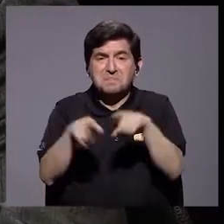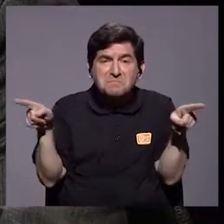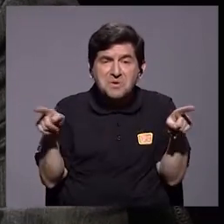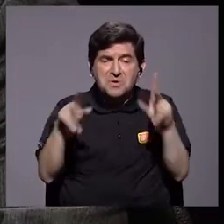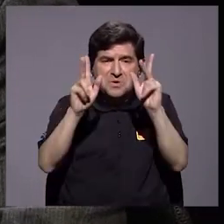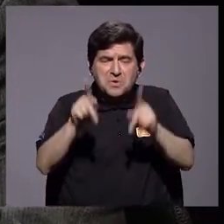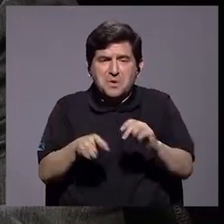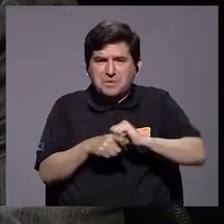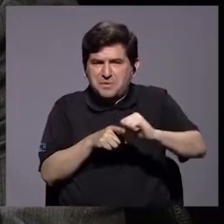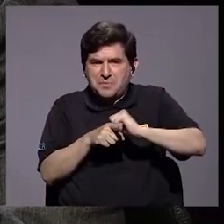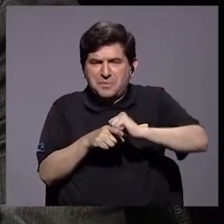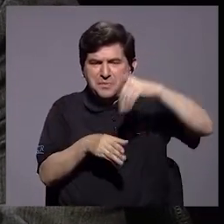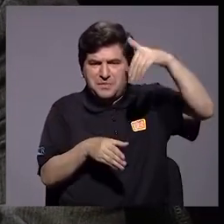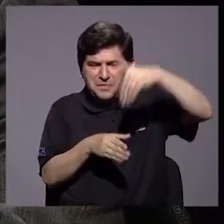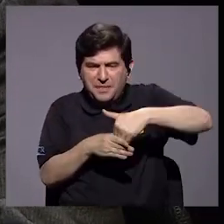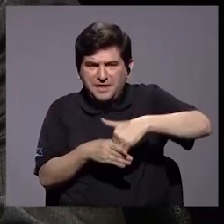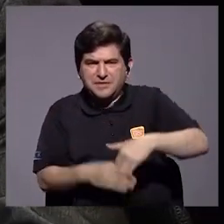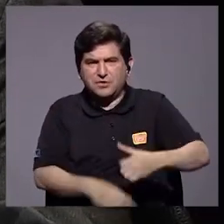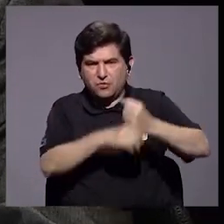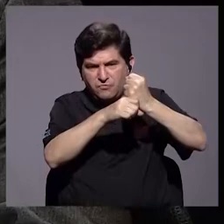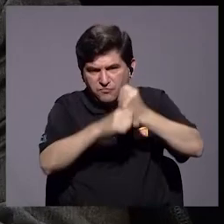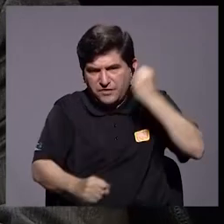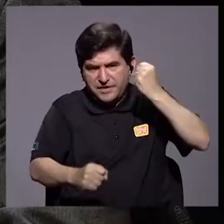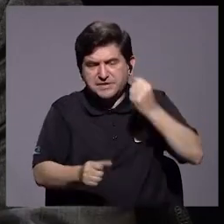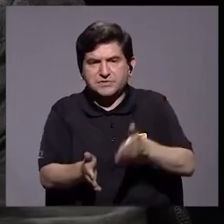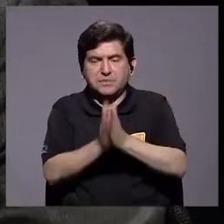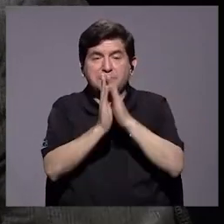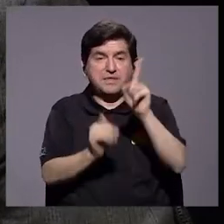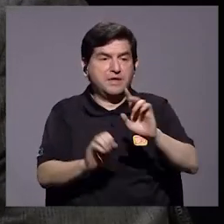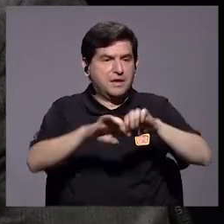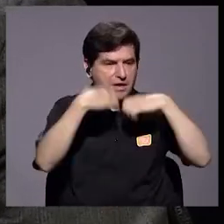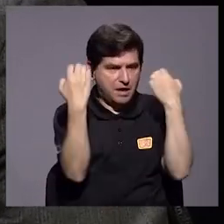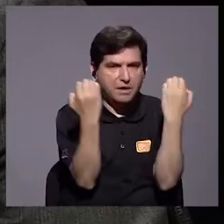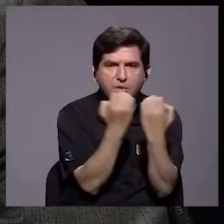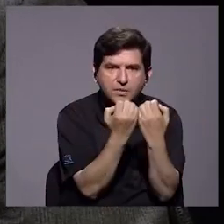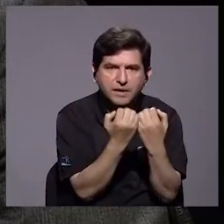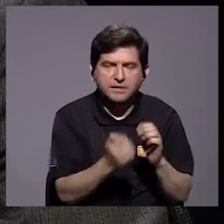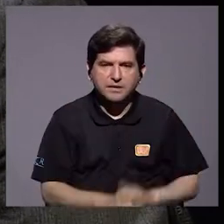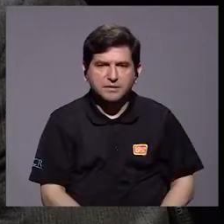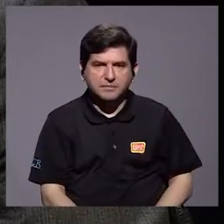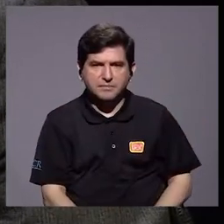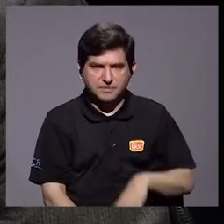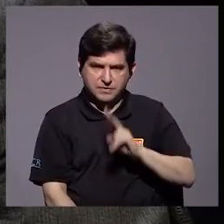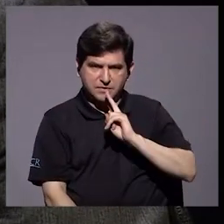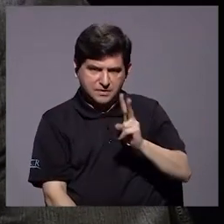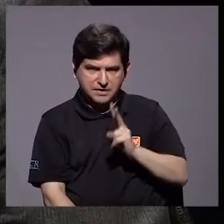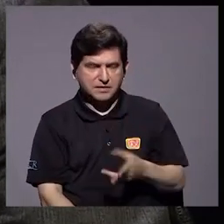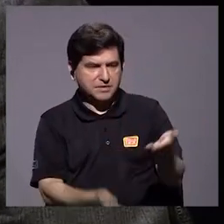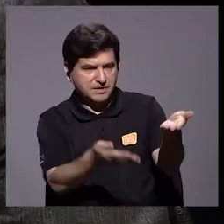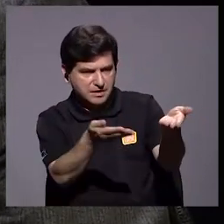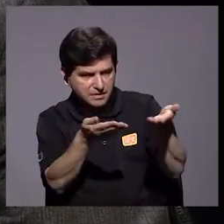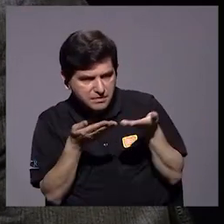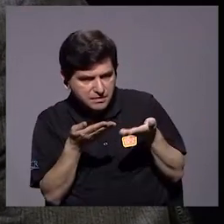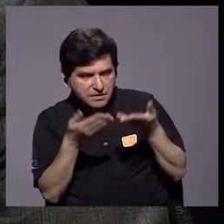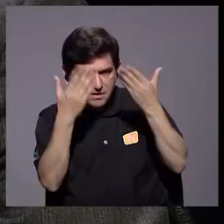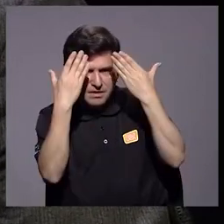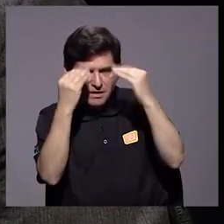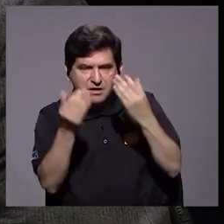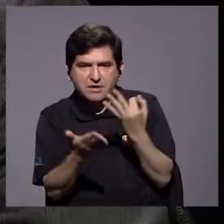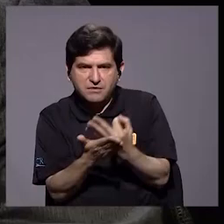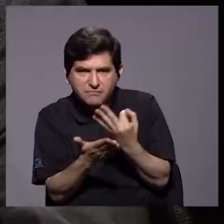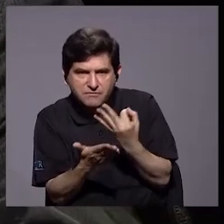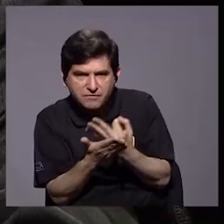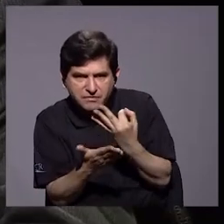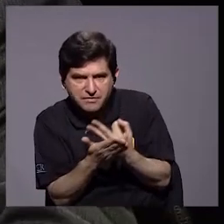capacitada en la federación como para pedirle a un club x que realmente aporte la información financiera